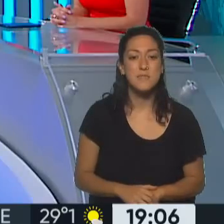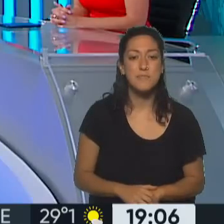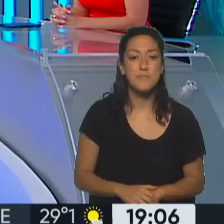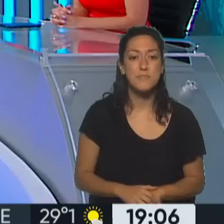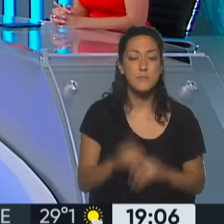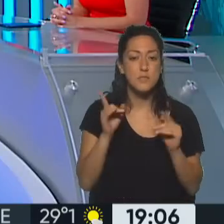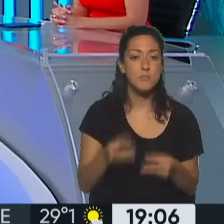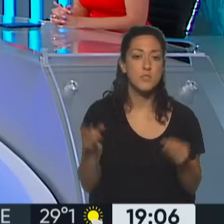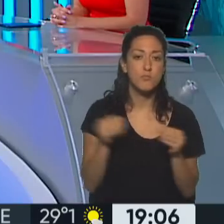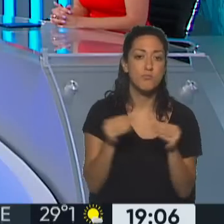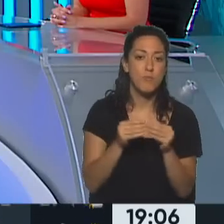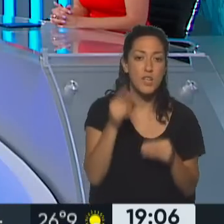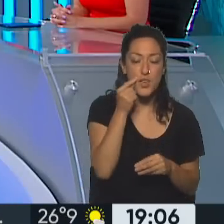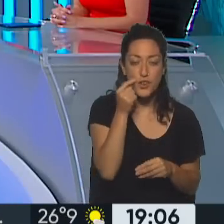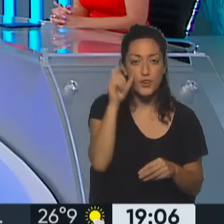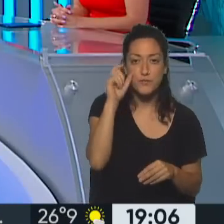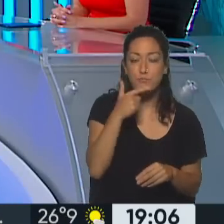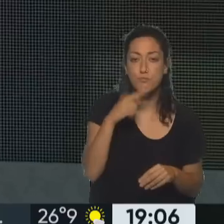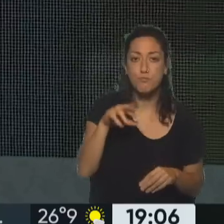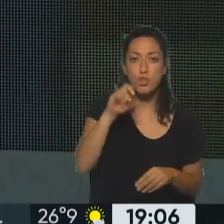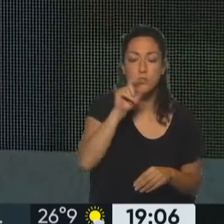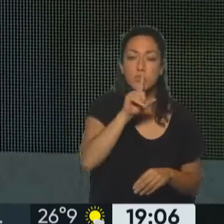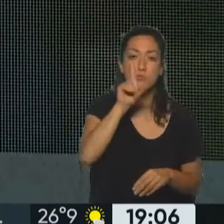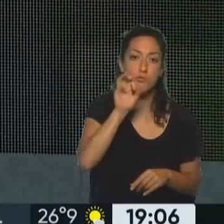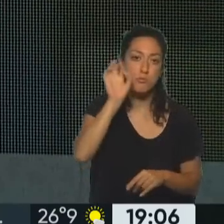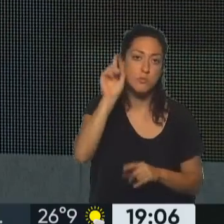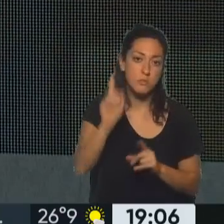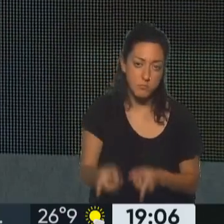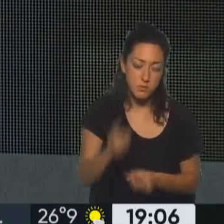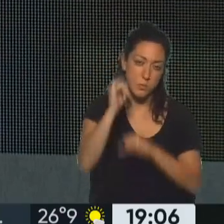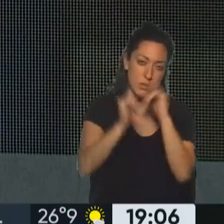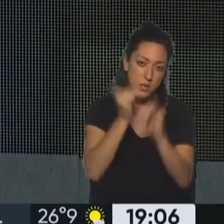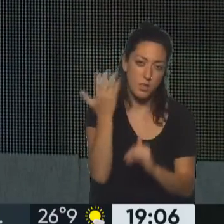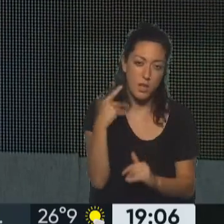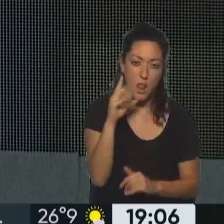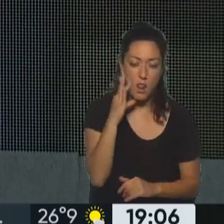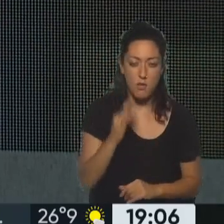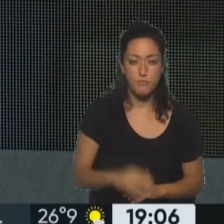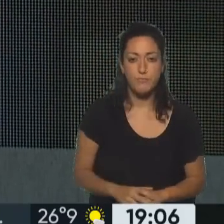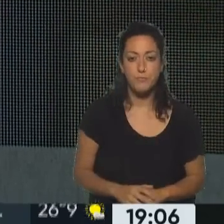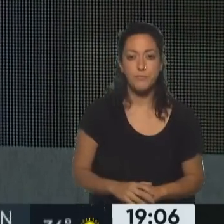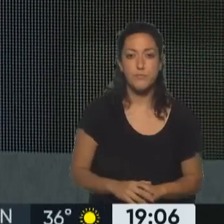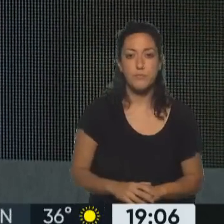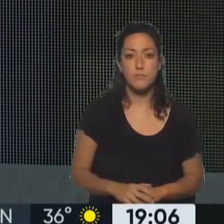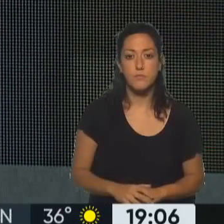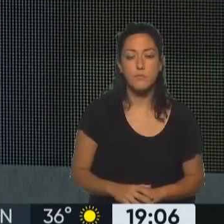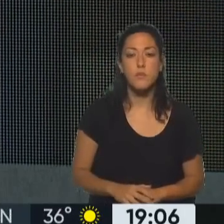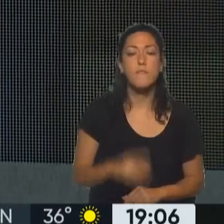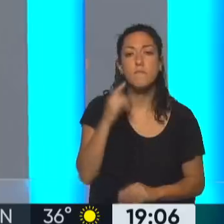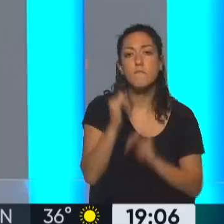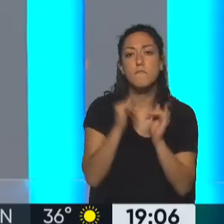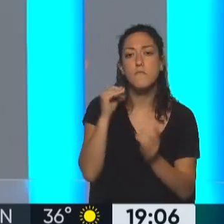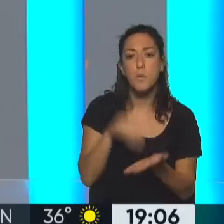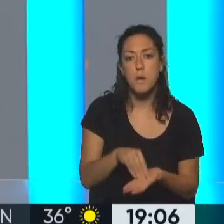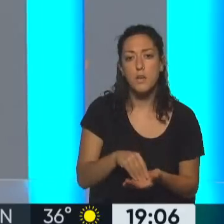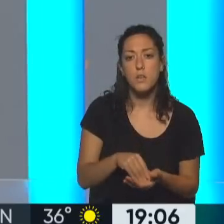que nos abrió algunas ventanas para poder comprenderlo. Ayúdanos un poquito más. Yo creo